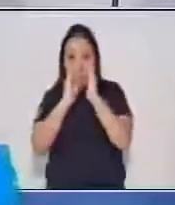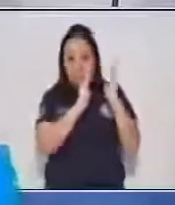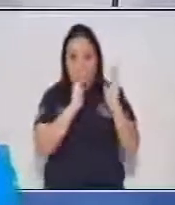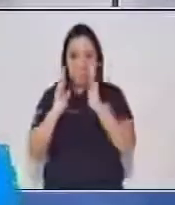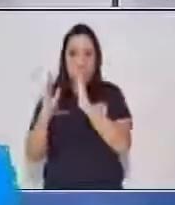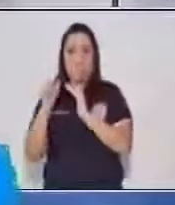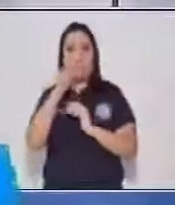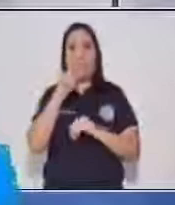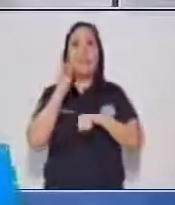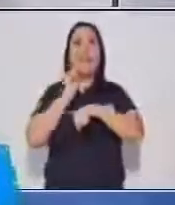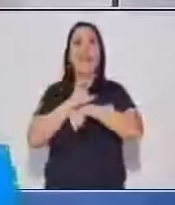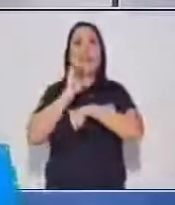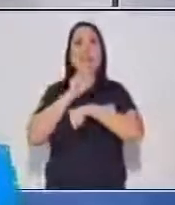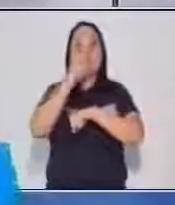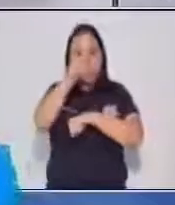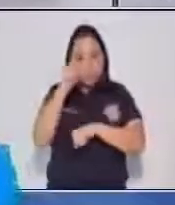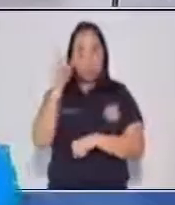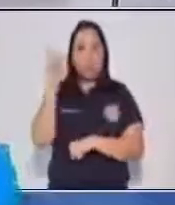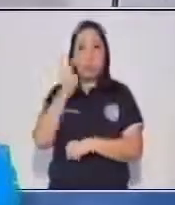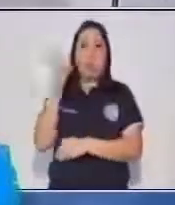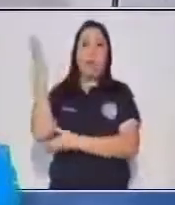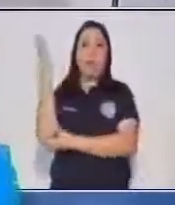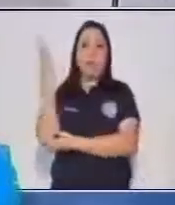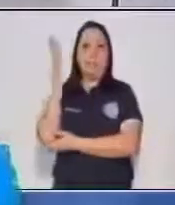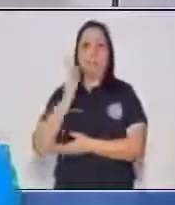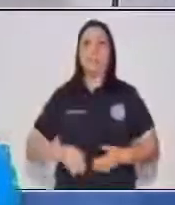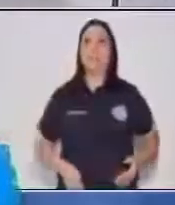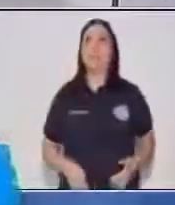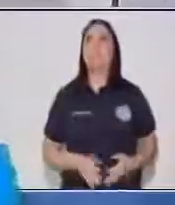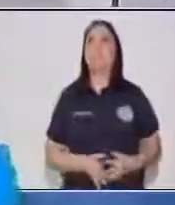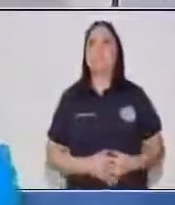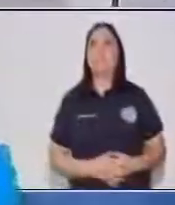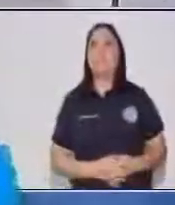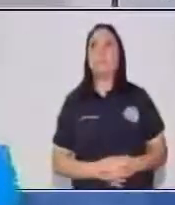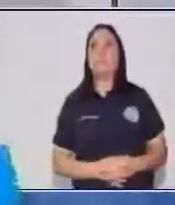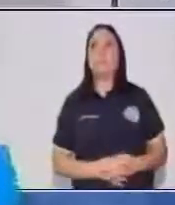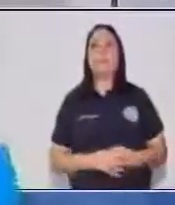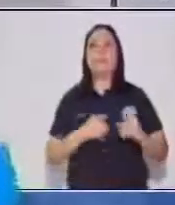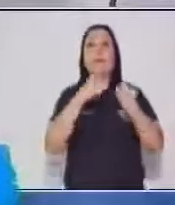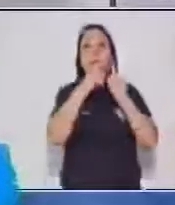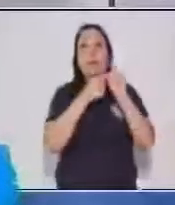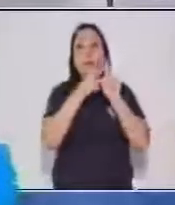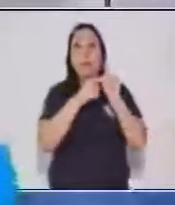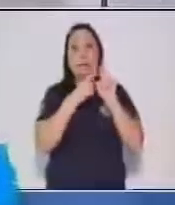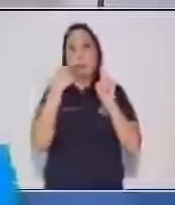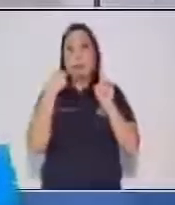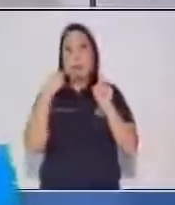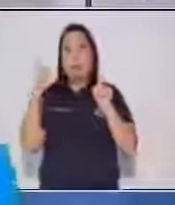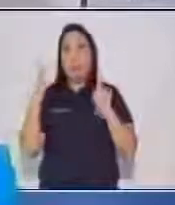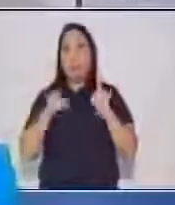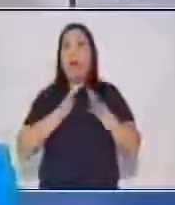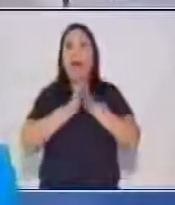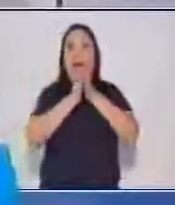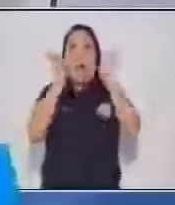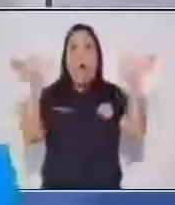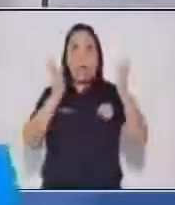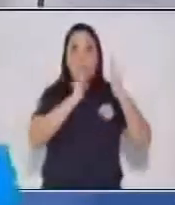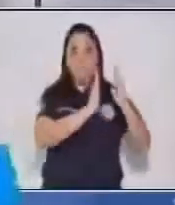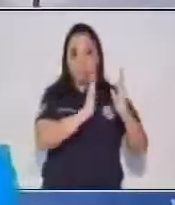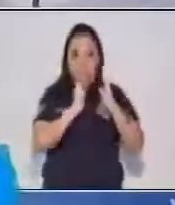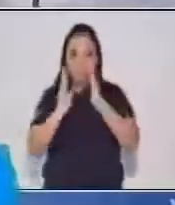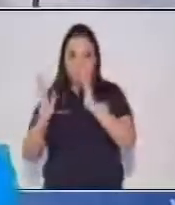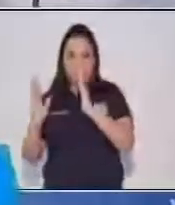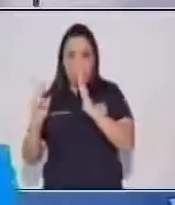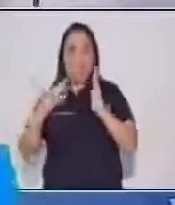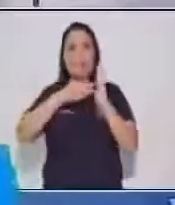tomar en cuenta si vas a realizar tu exposición. Primero, que tú debes de tener una amplia preparación,